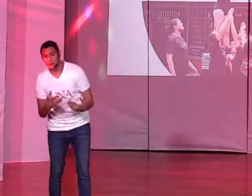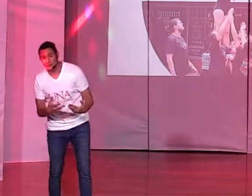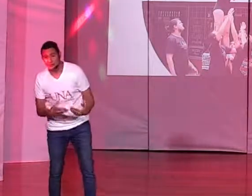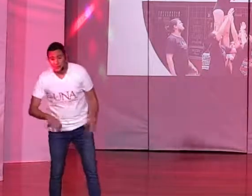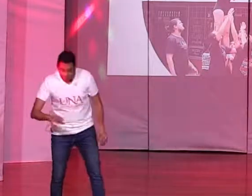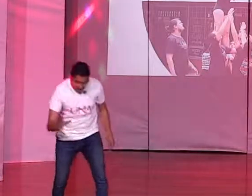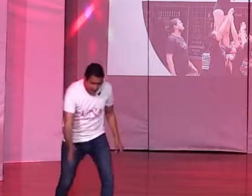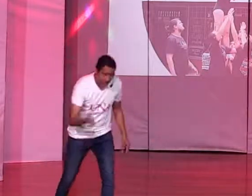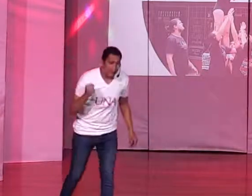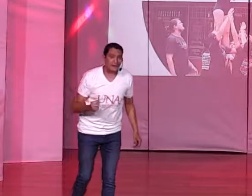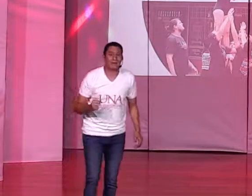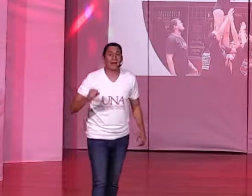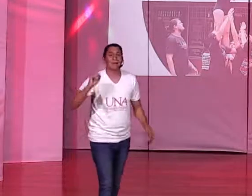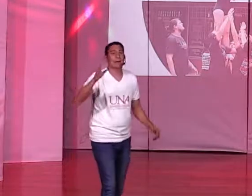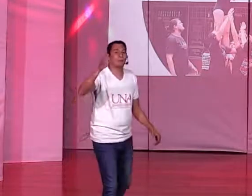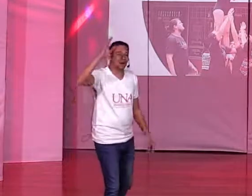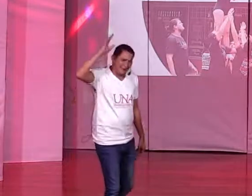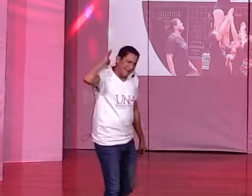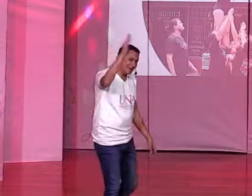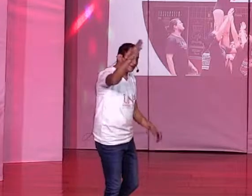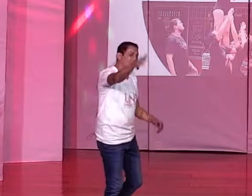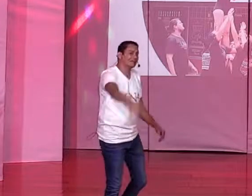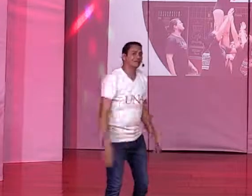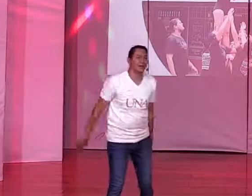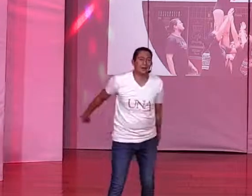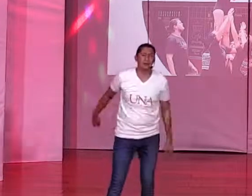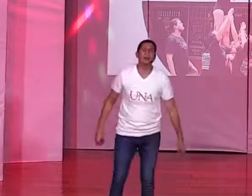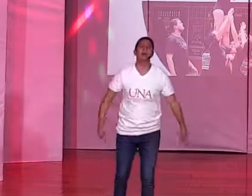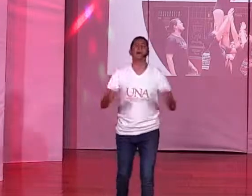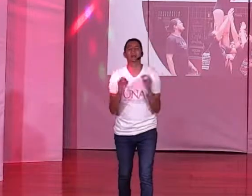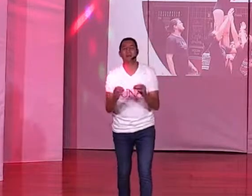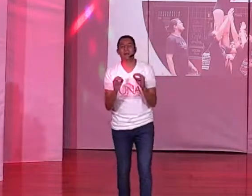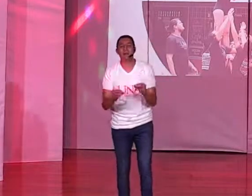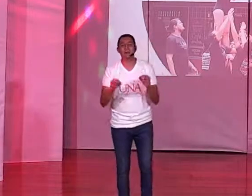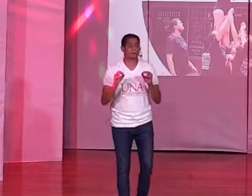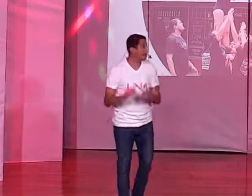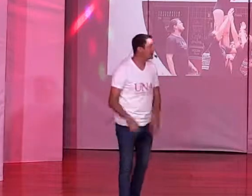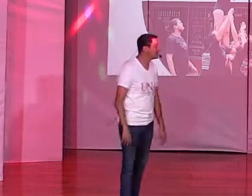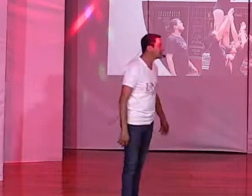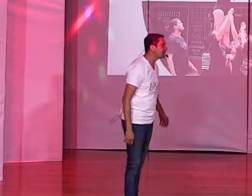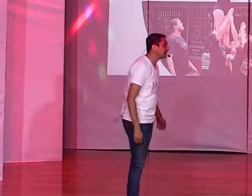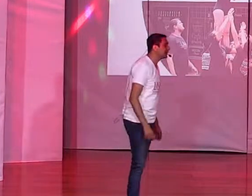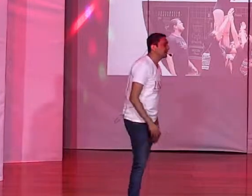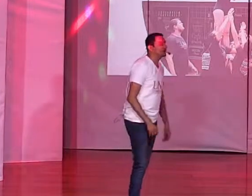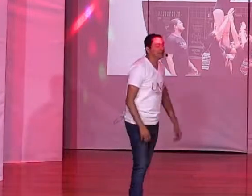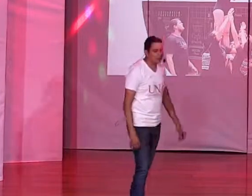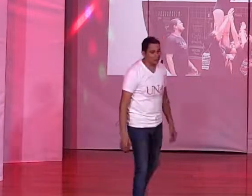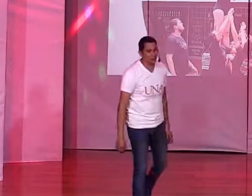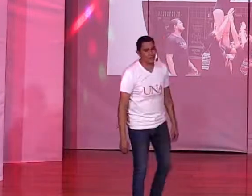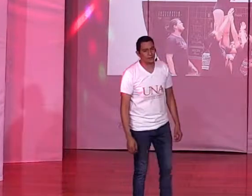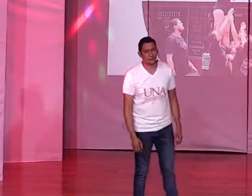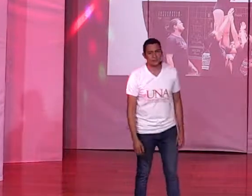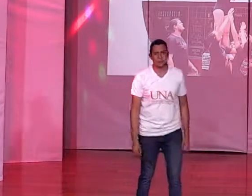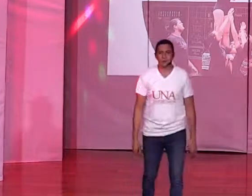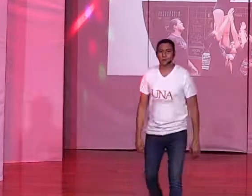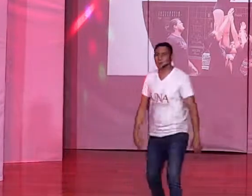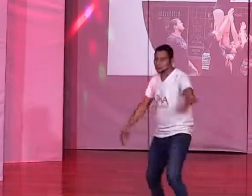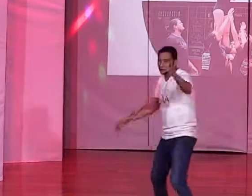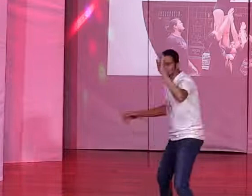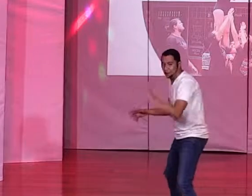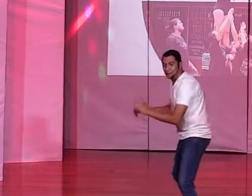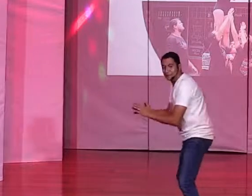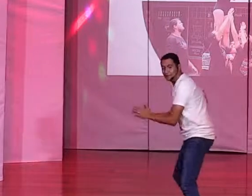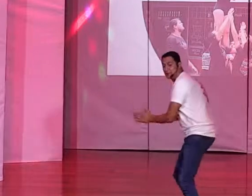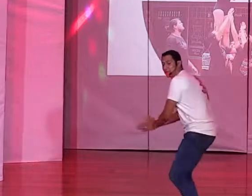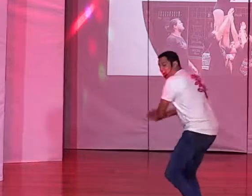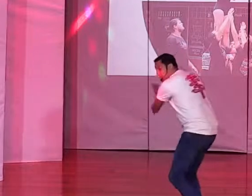lavó los dientes, fue y agarró el hacha, abre la puerta, va directamente hacia el árbol y le vuelve a pegar, ¿cuántas veces? Cinco. 5 veces. Cinco, entonces okay. Vamos